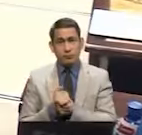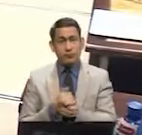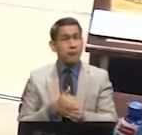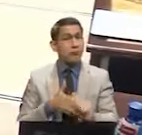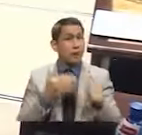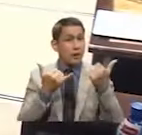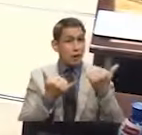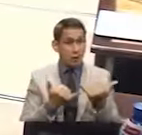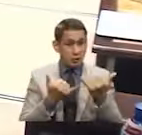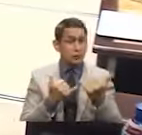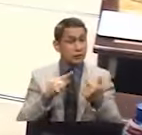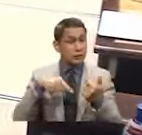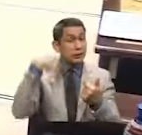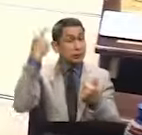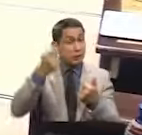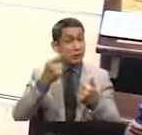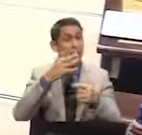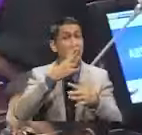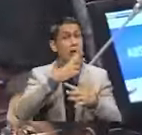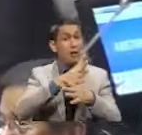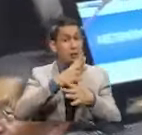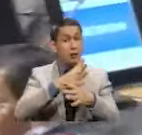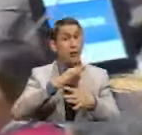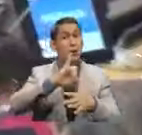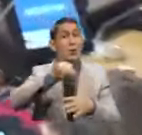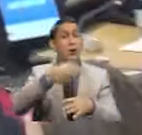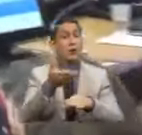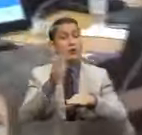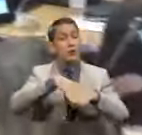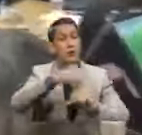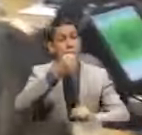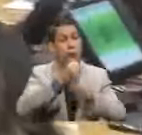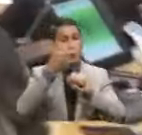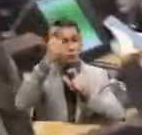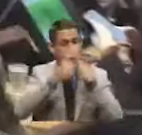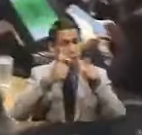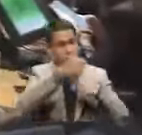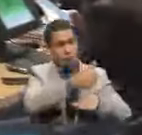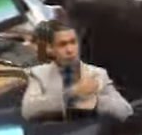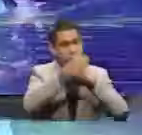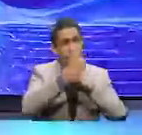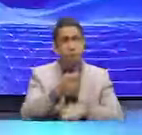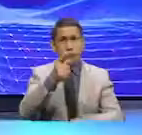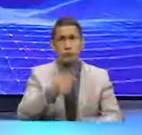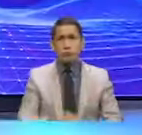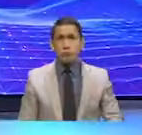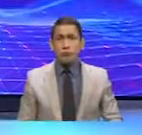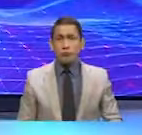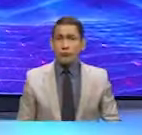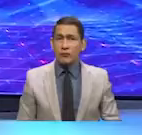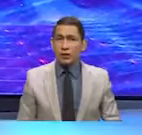a la fiscal general. Eso será en la sesión del jueves. Cristian Hidalgo, TC Televisión.